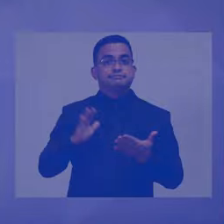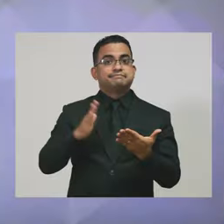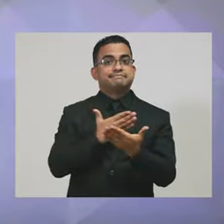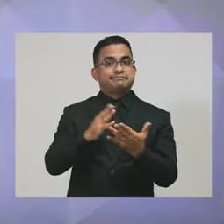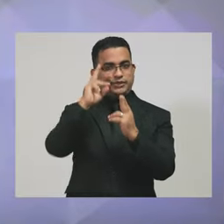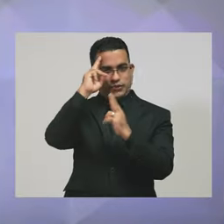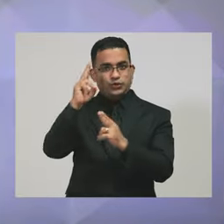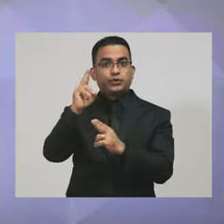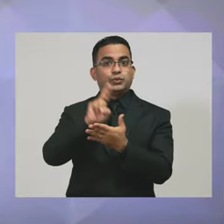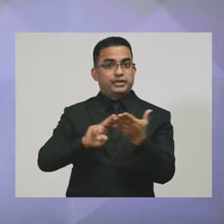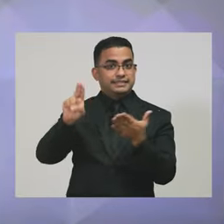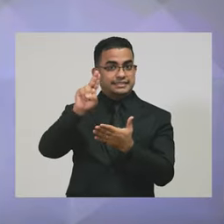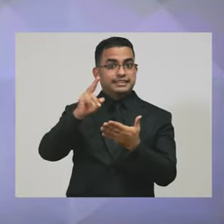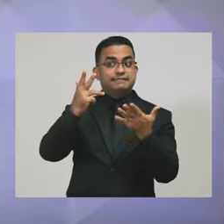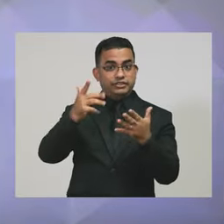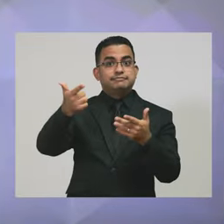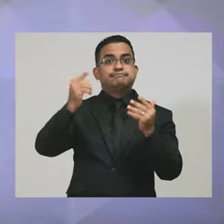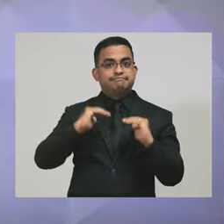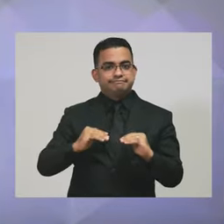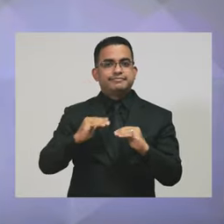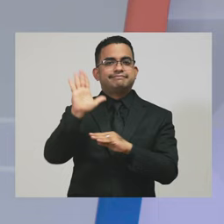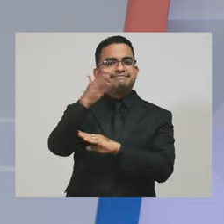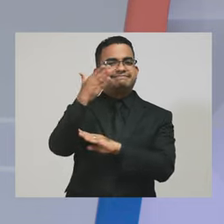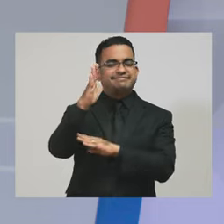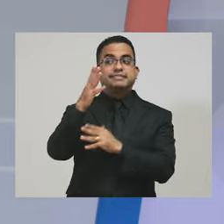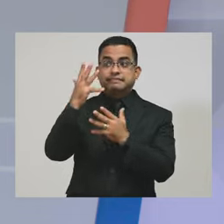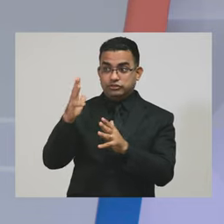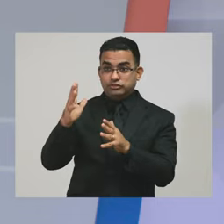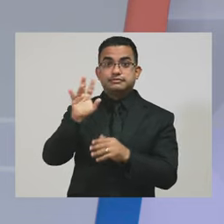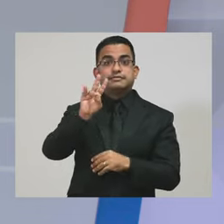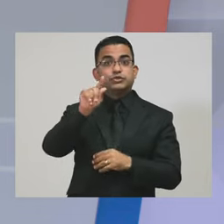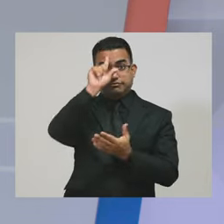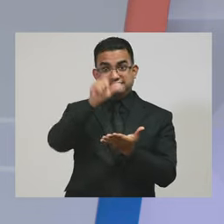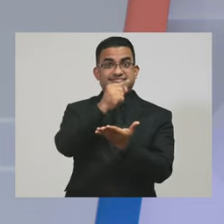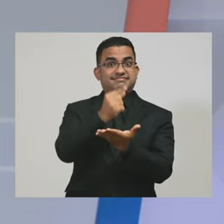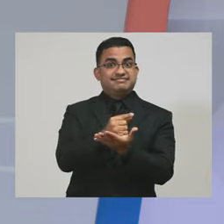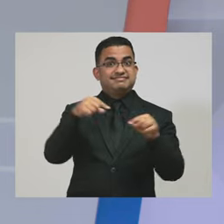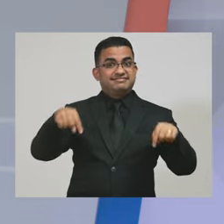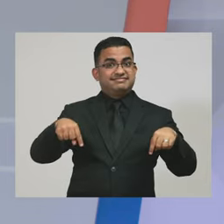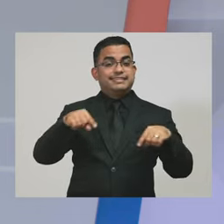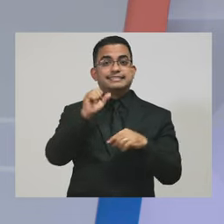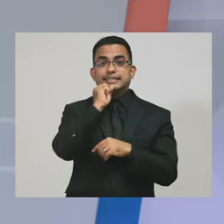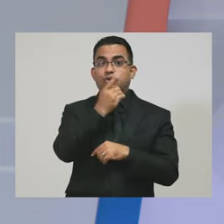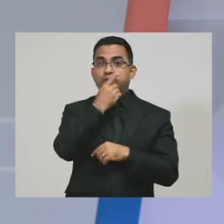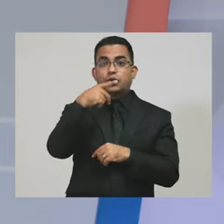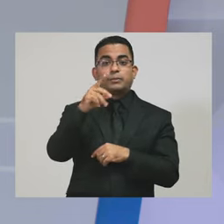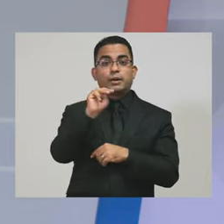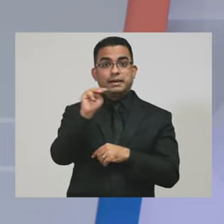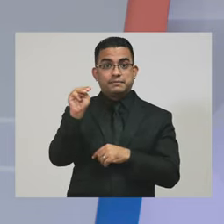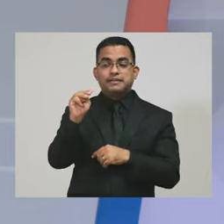con el canto a la universidad y el himno nacional dominicano concluye esta ceremonia de la septuagésima primera graduación